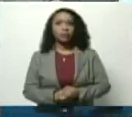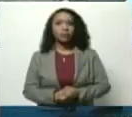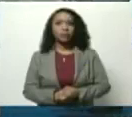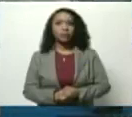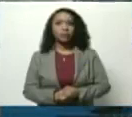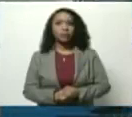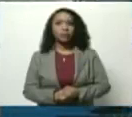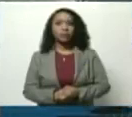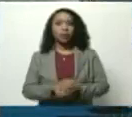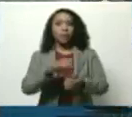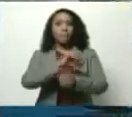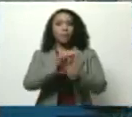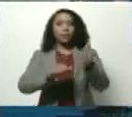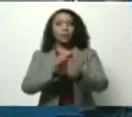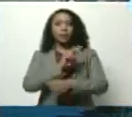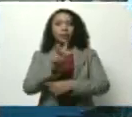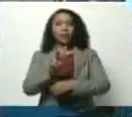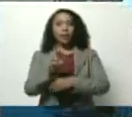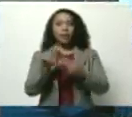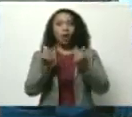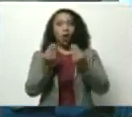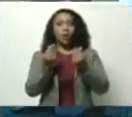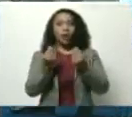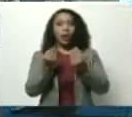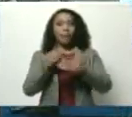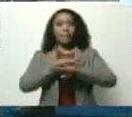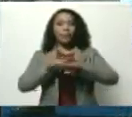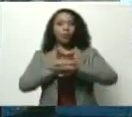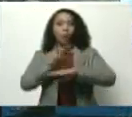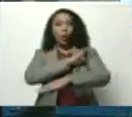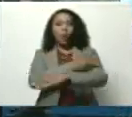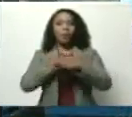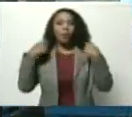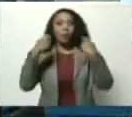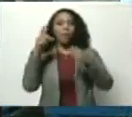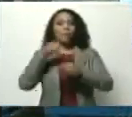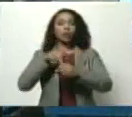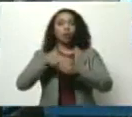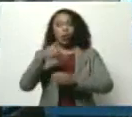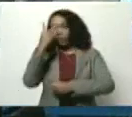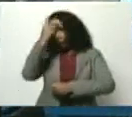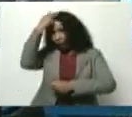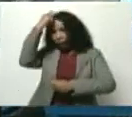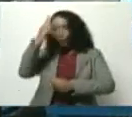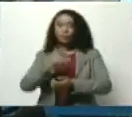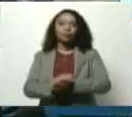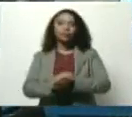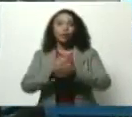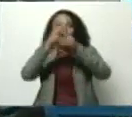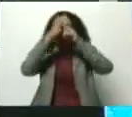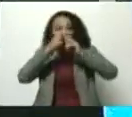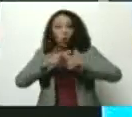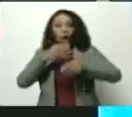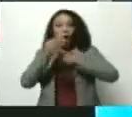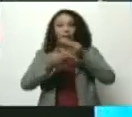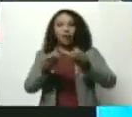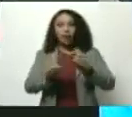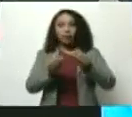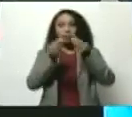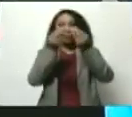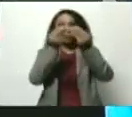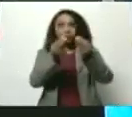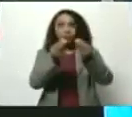vicepresidente sectorial de economía y ministro del poder popular de petróleo tal el examen es un honor 11 de